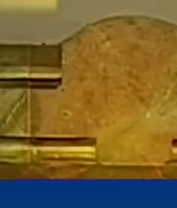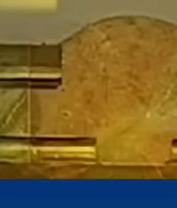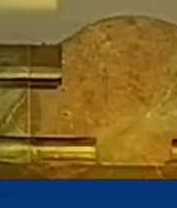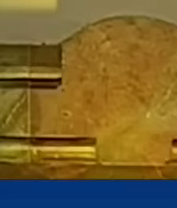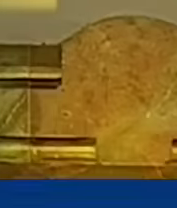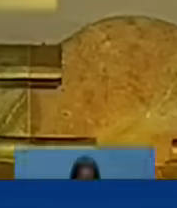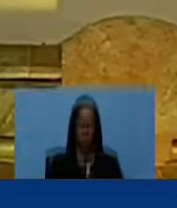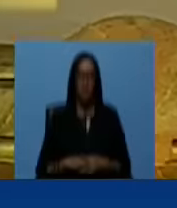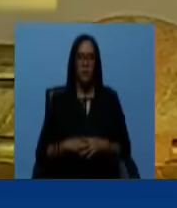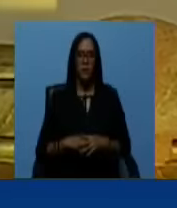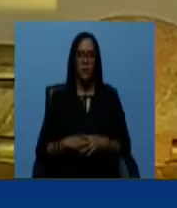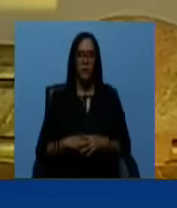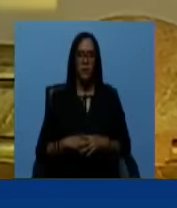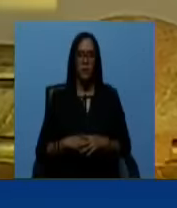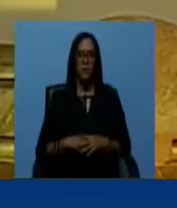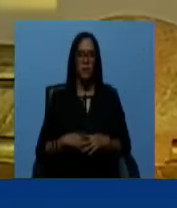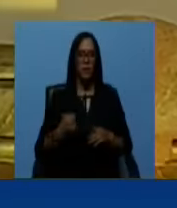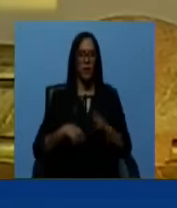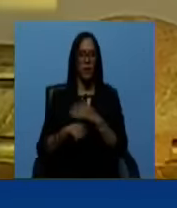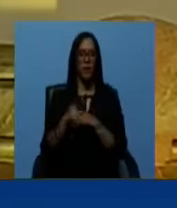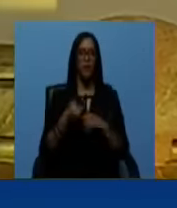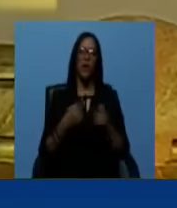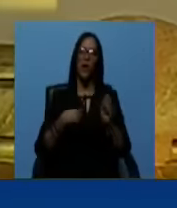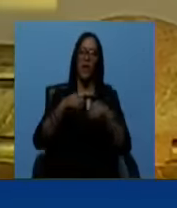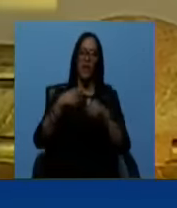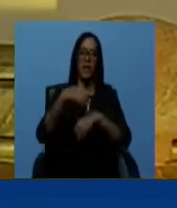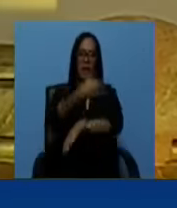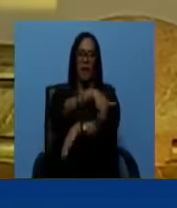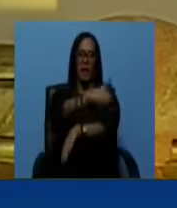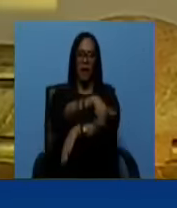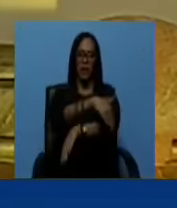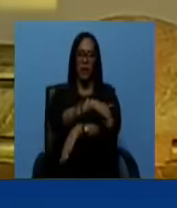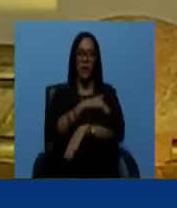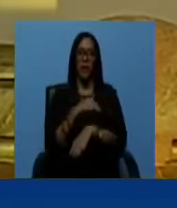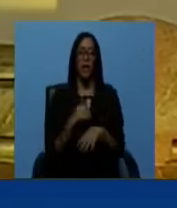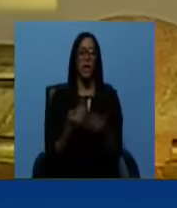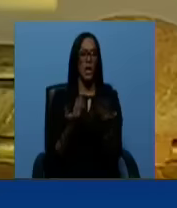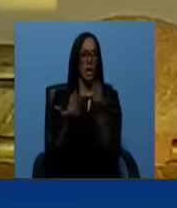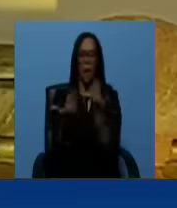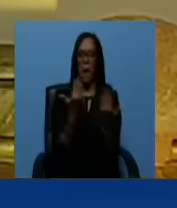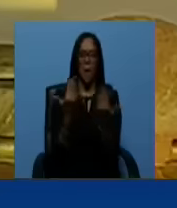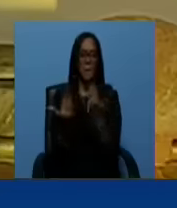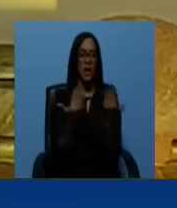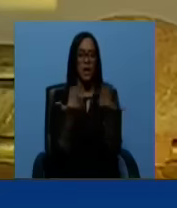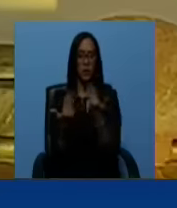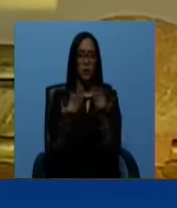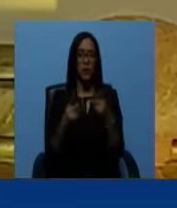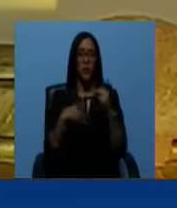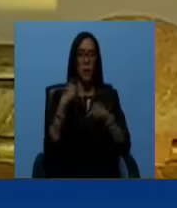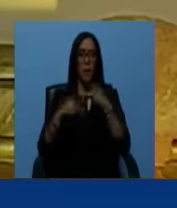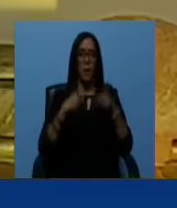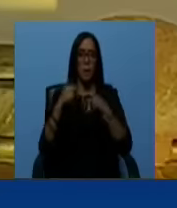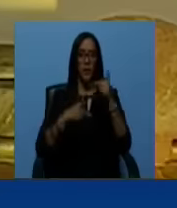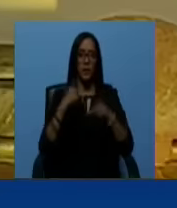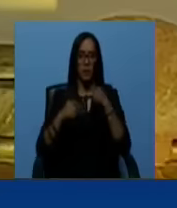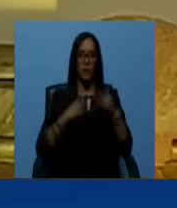grandes y se fue a las tiendas de calle y comparó productos,